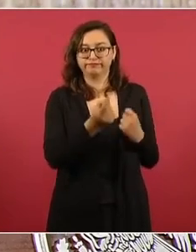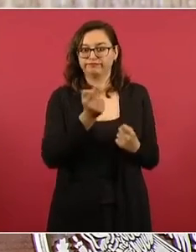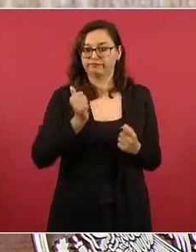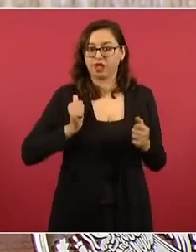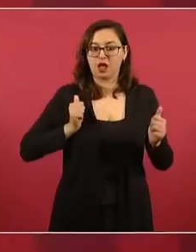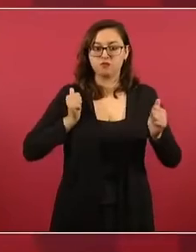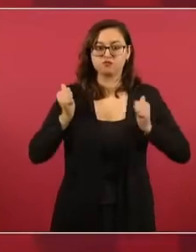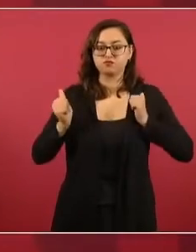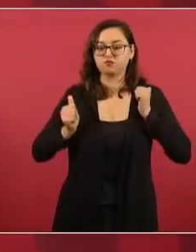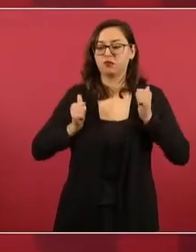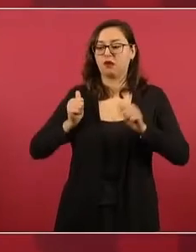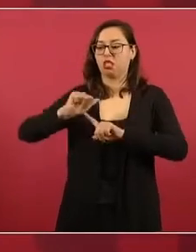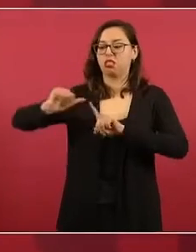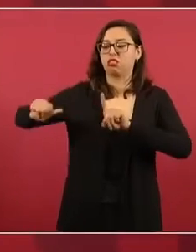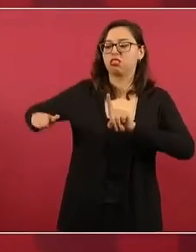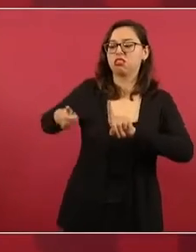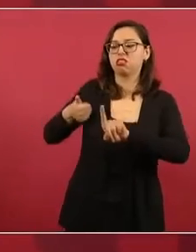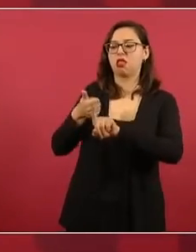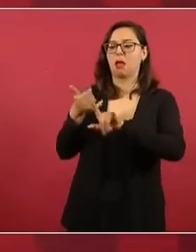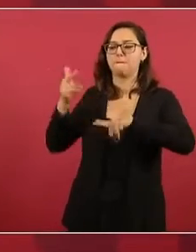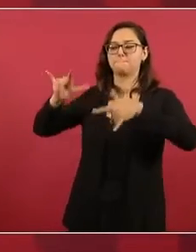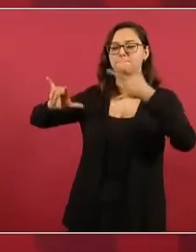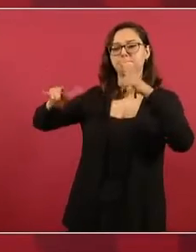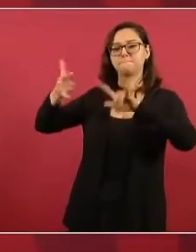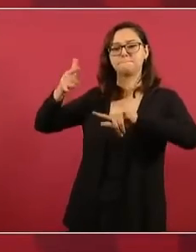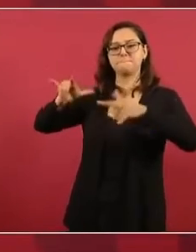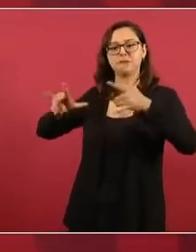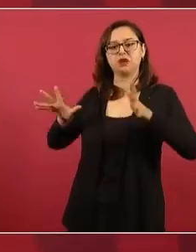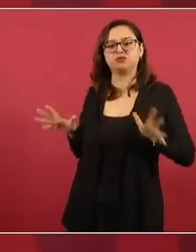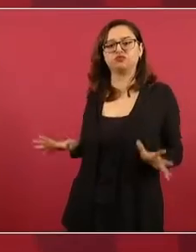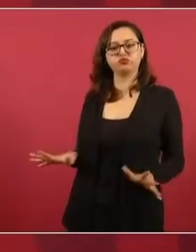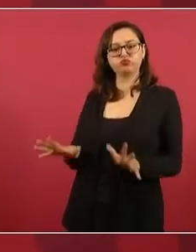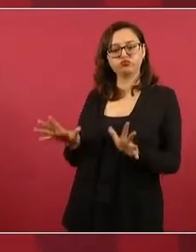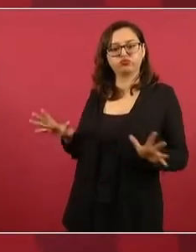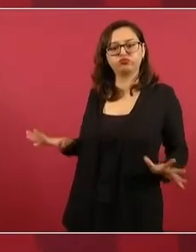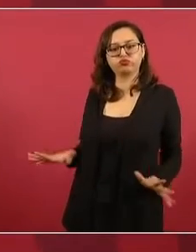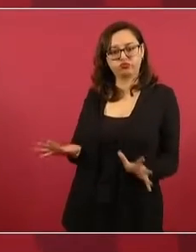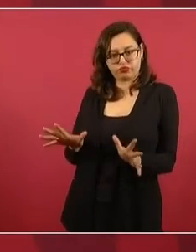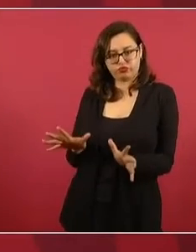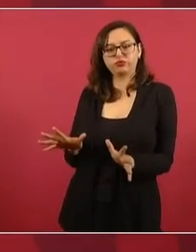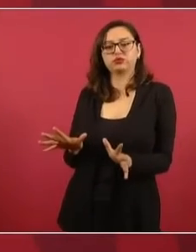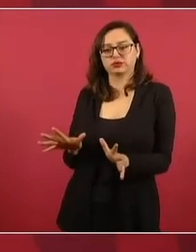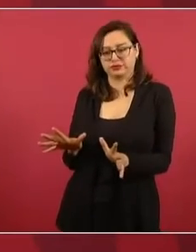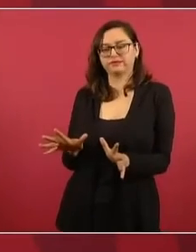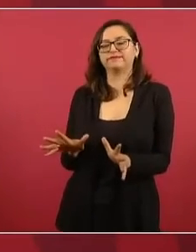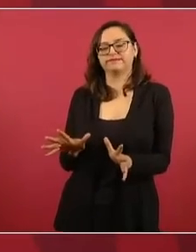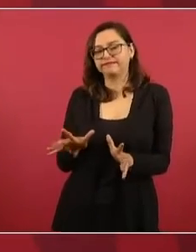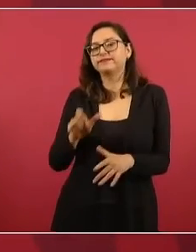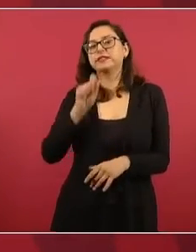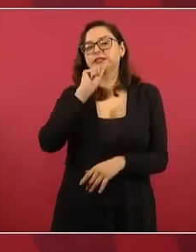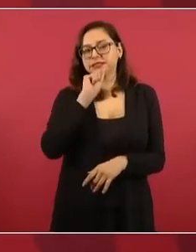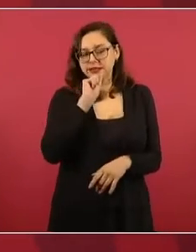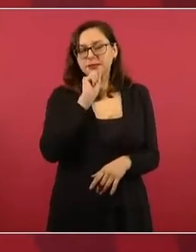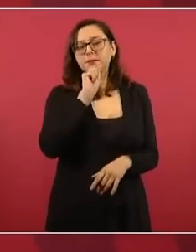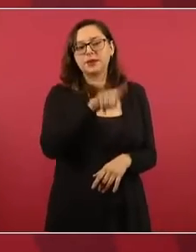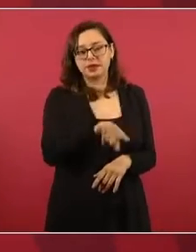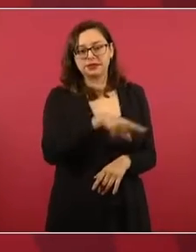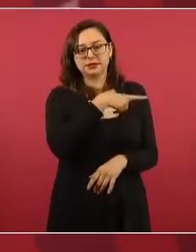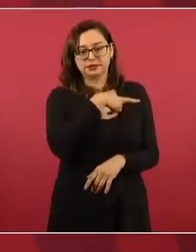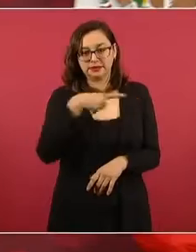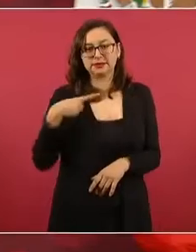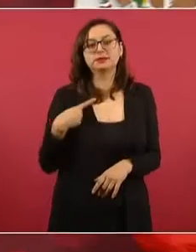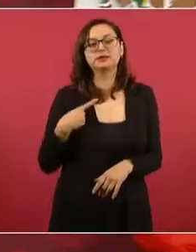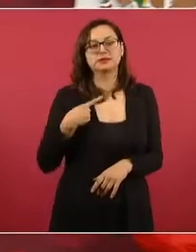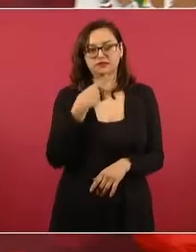están detrás de este intento de agrandar